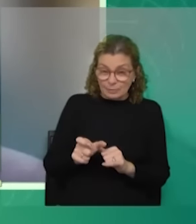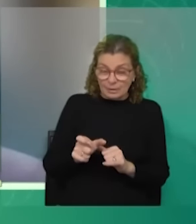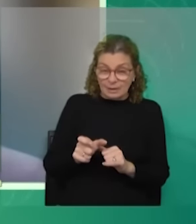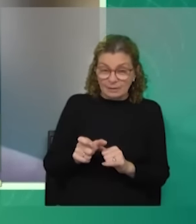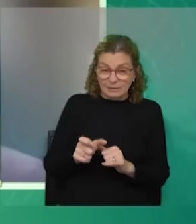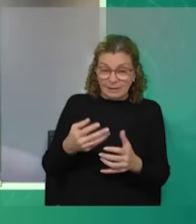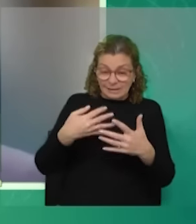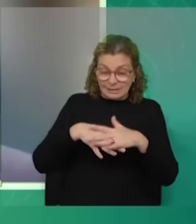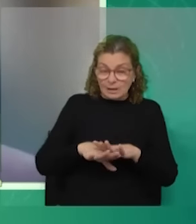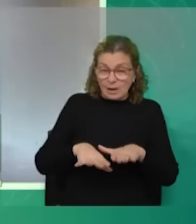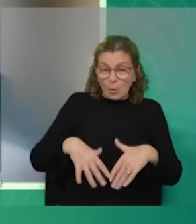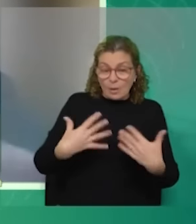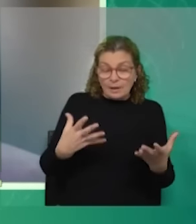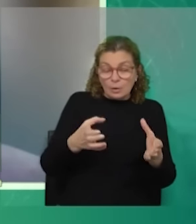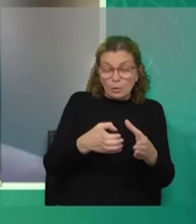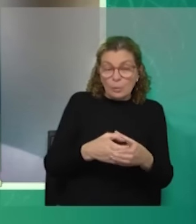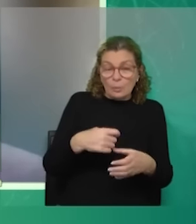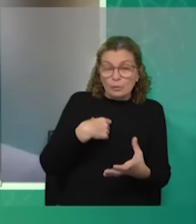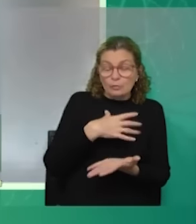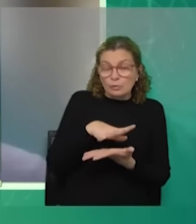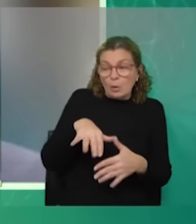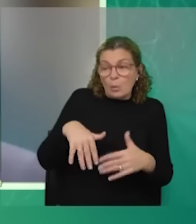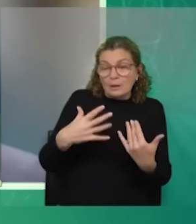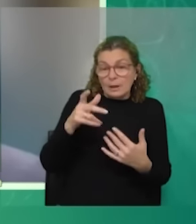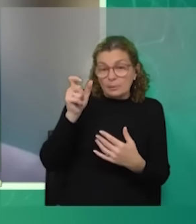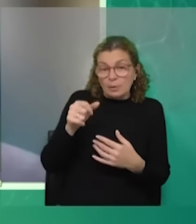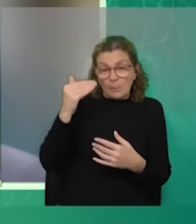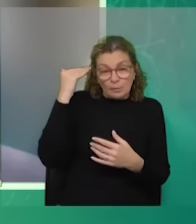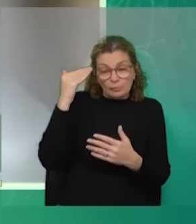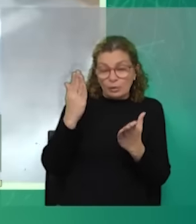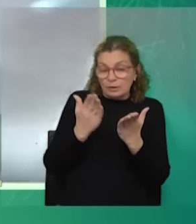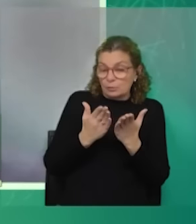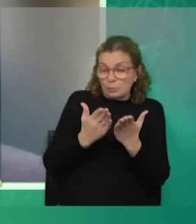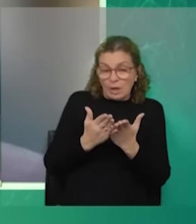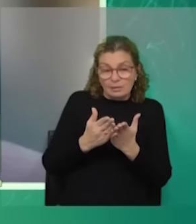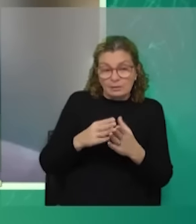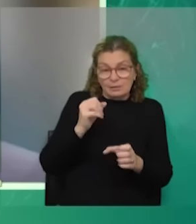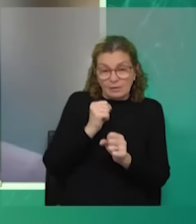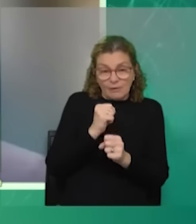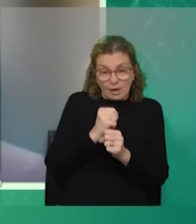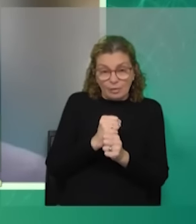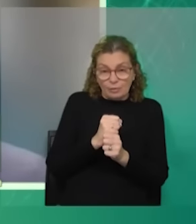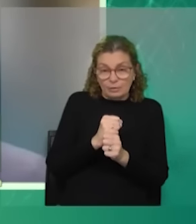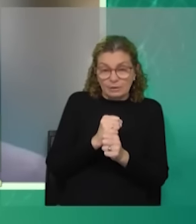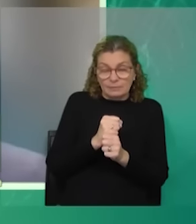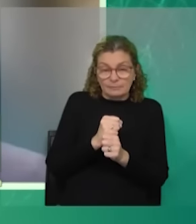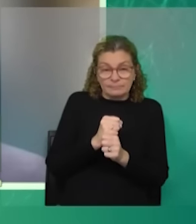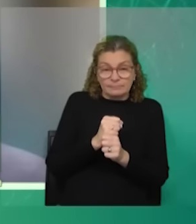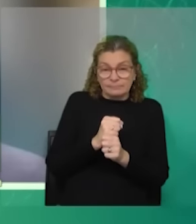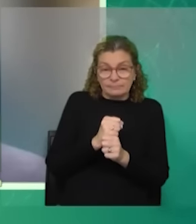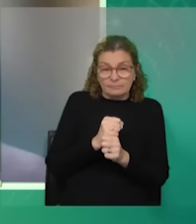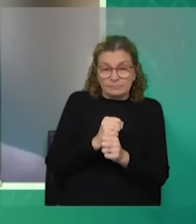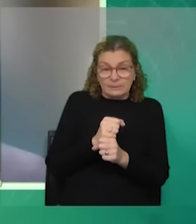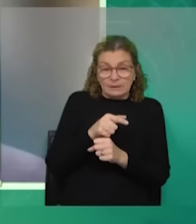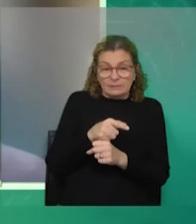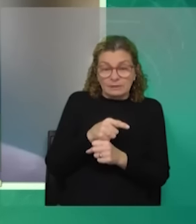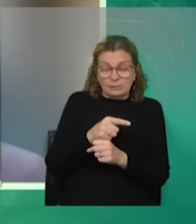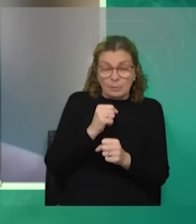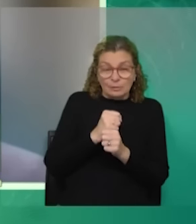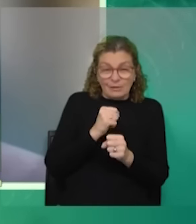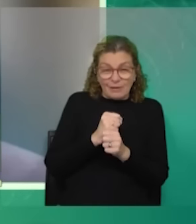que integran cualquier grupo social como podemos ser cualquiera de nosotros docentes estudiantes trabajadores del en este caso había